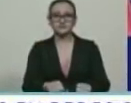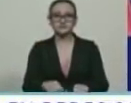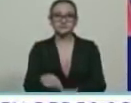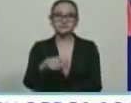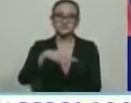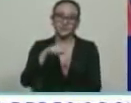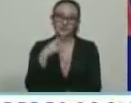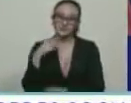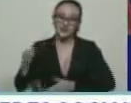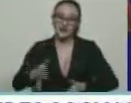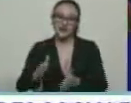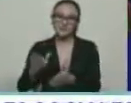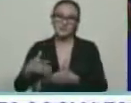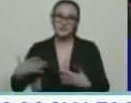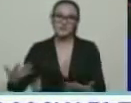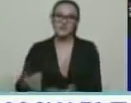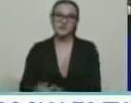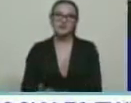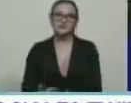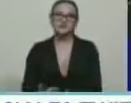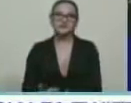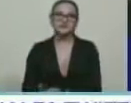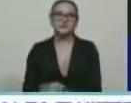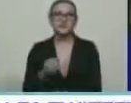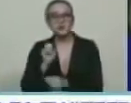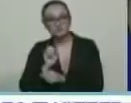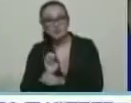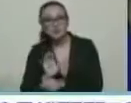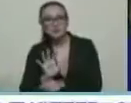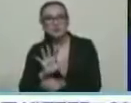el camino y alumbrando el camino.